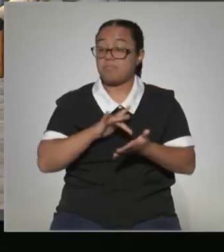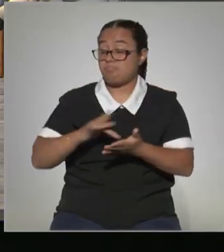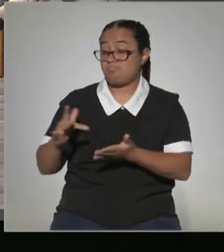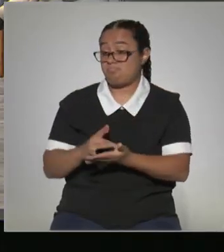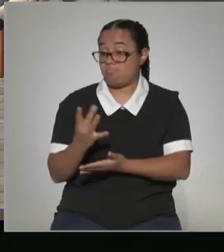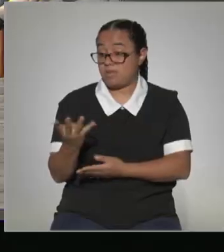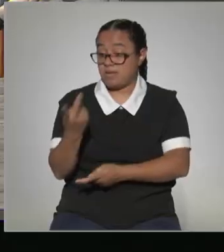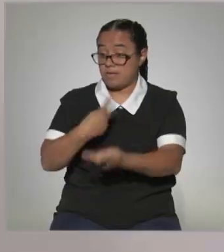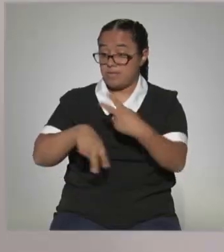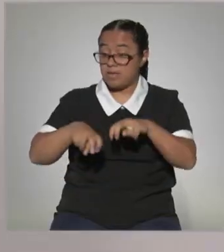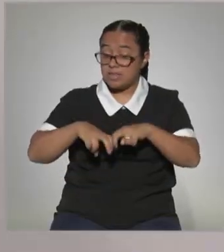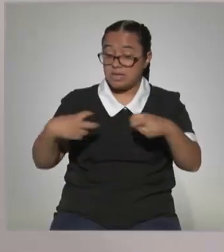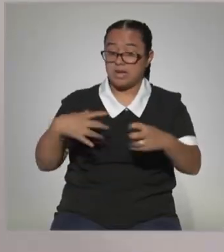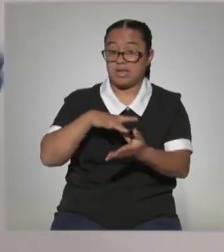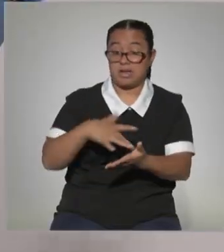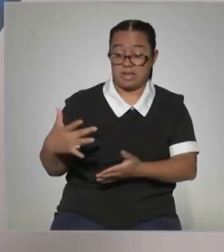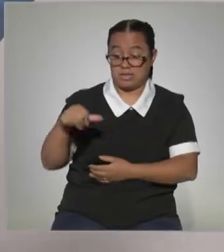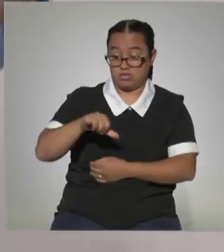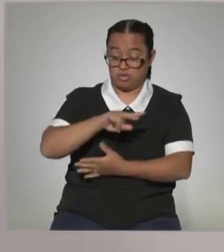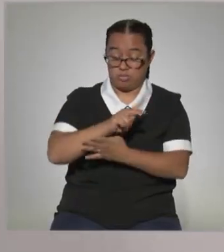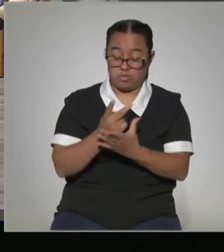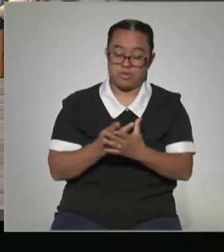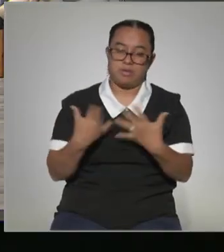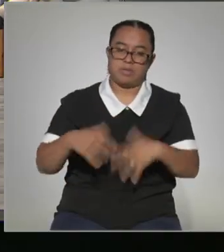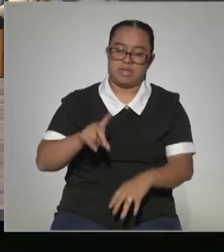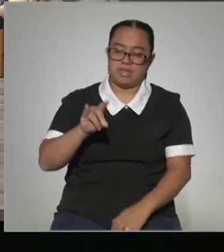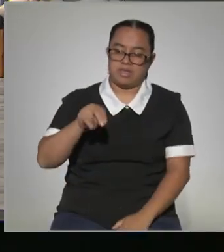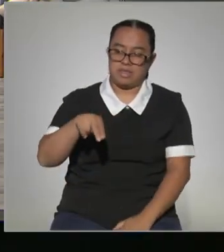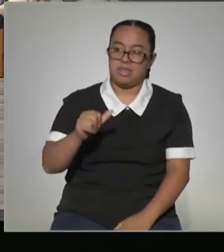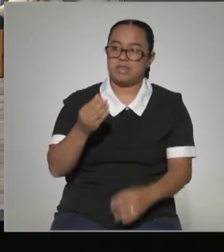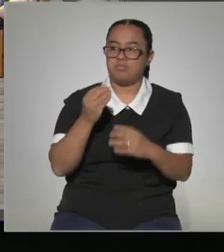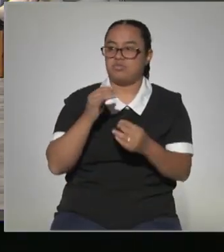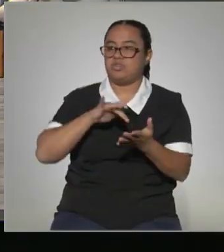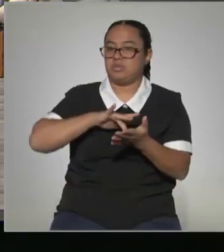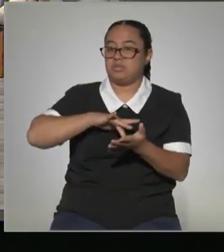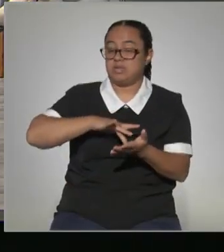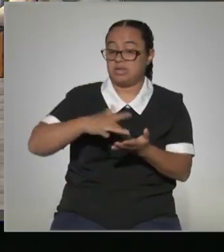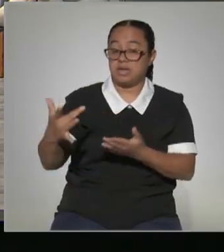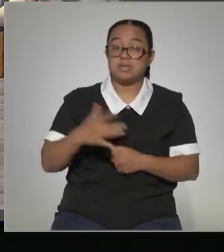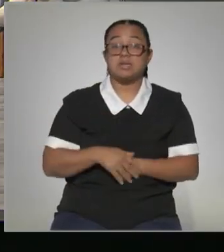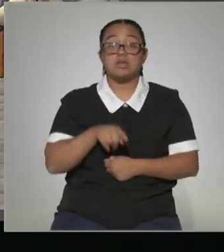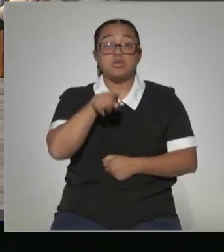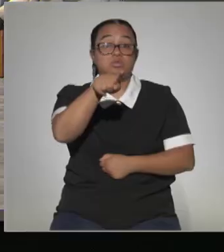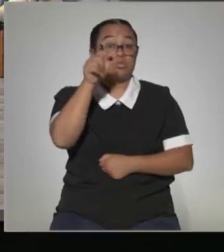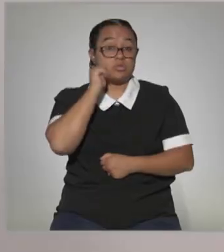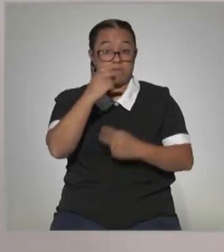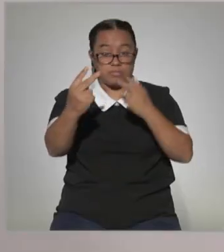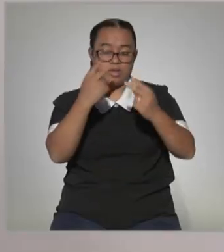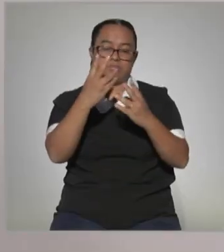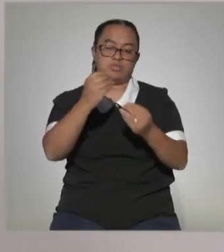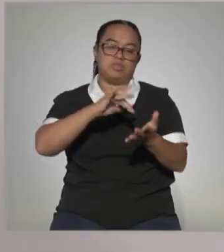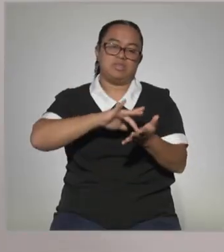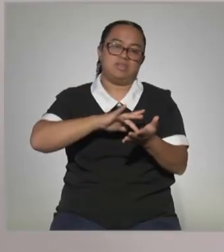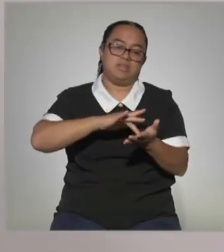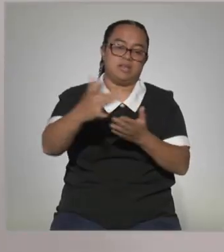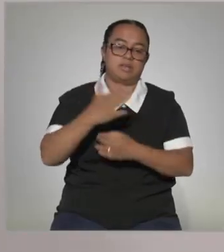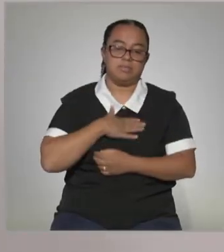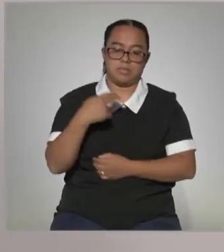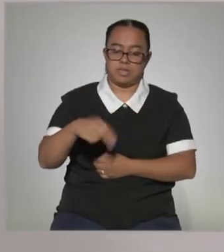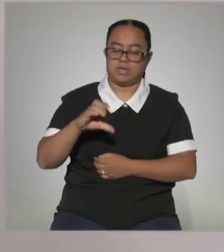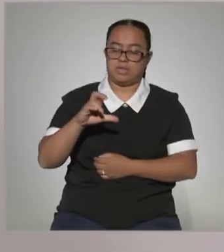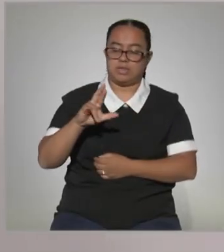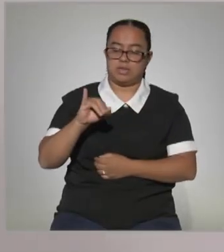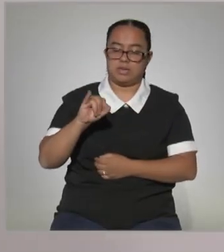Gracias por haber estado aquí. Gracias por el programa el día de hoy, Dianita. Muchísimas gracias. Gracias a ti que siempre estás del otro lado de la pantalla. Yo soy